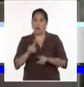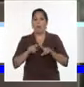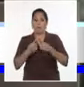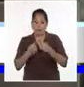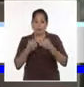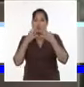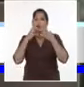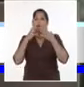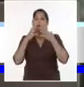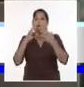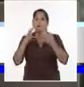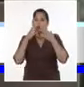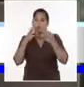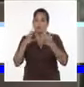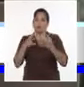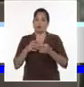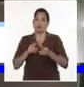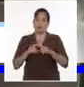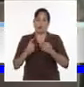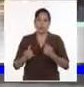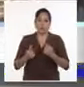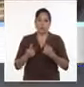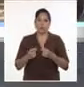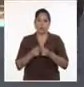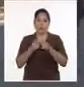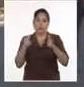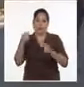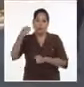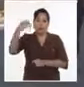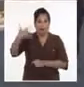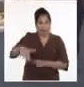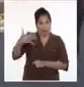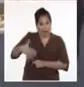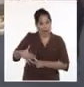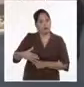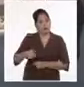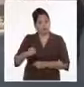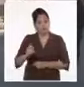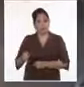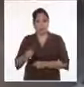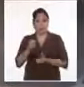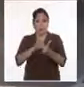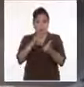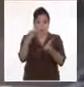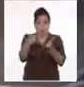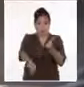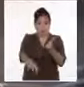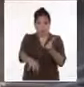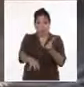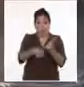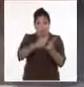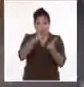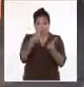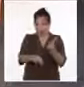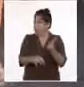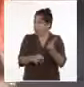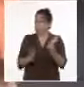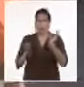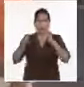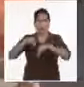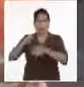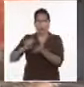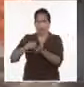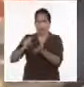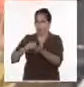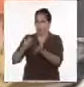indispensables en un escenario marcado por el incremento de los precios en otros mercados. El arroz es uno de los productos que no estuvo disponible en los primeros